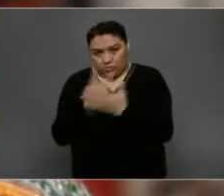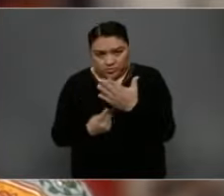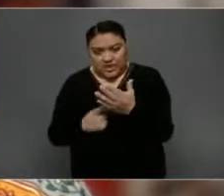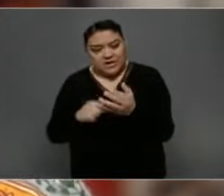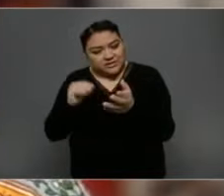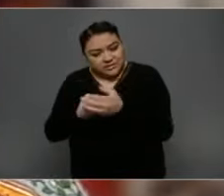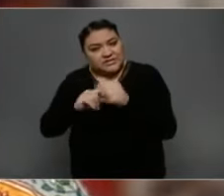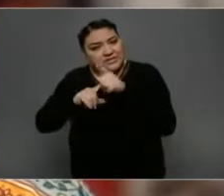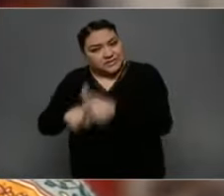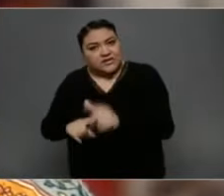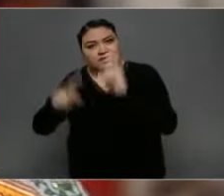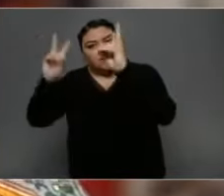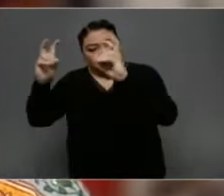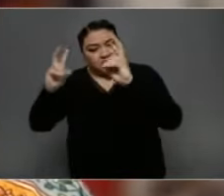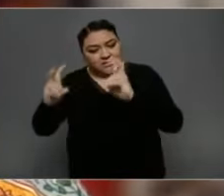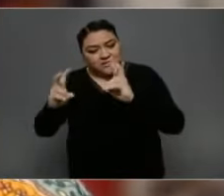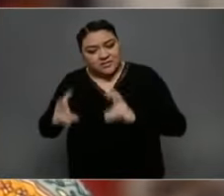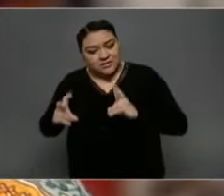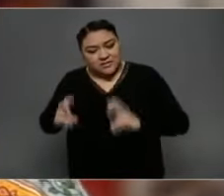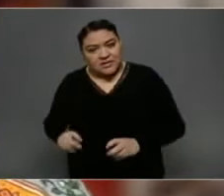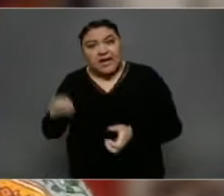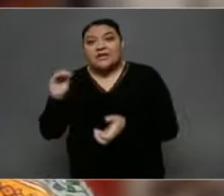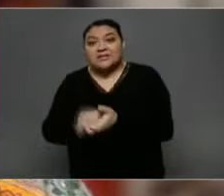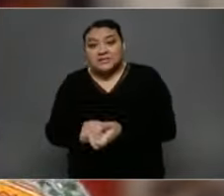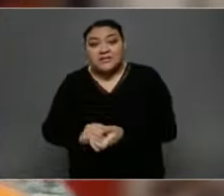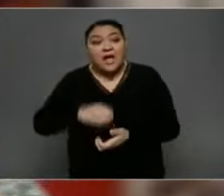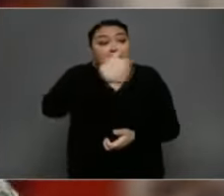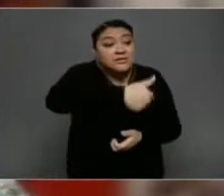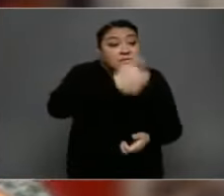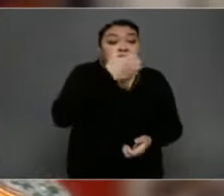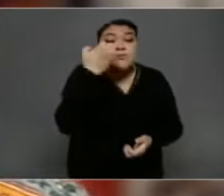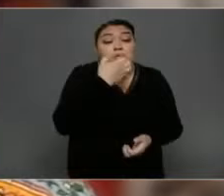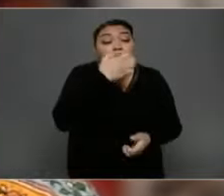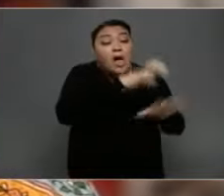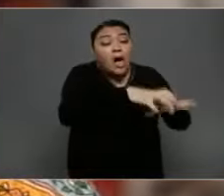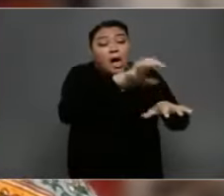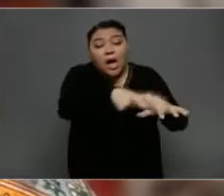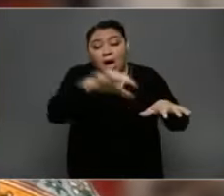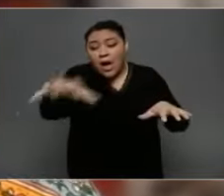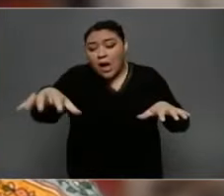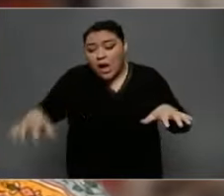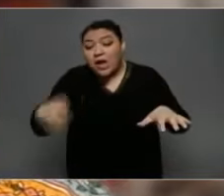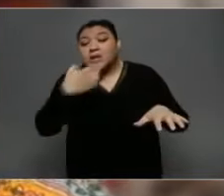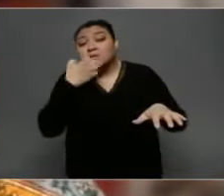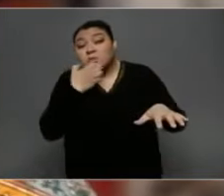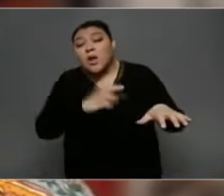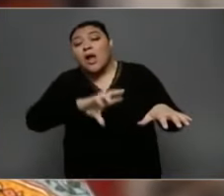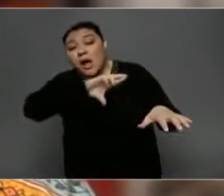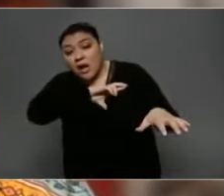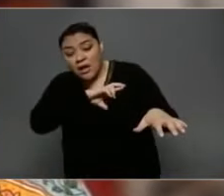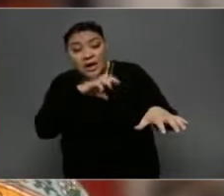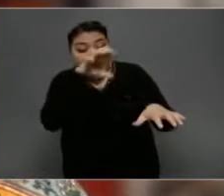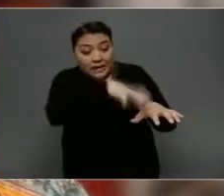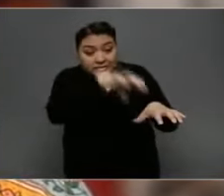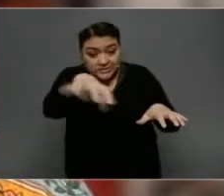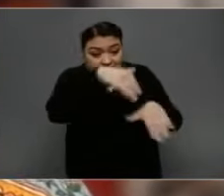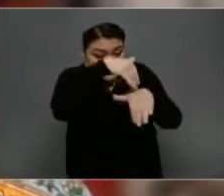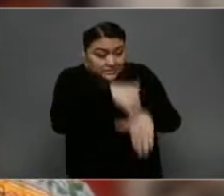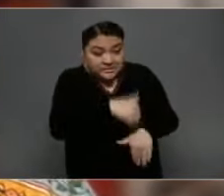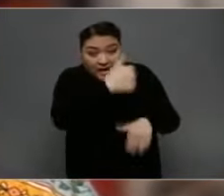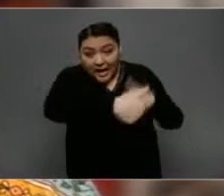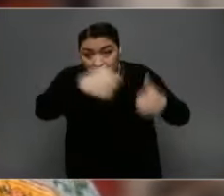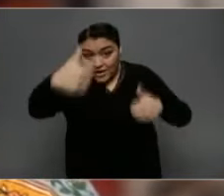seguir los programas o los planes de cada escuela estamos hablando cada escuela particular esto es súper importante los